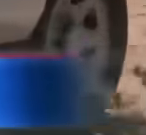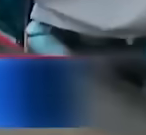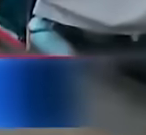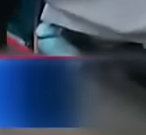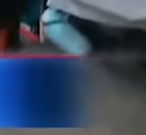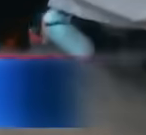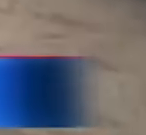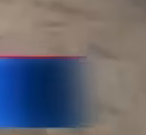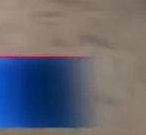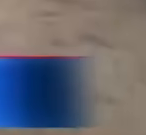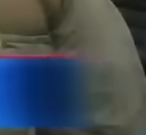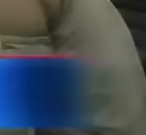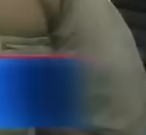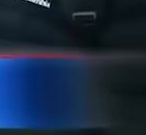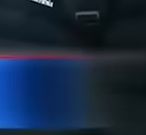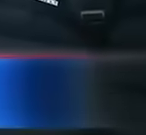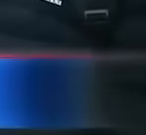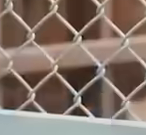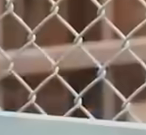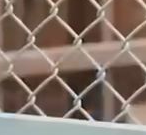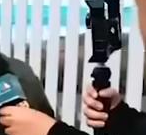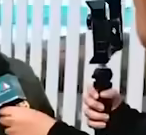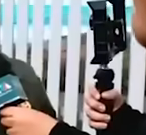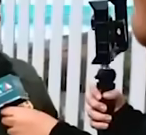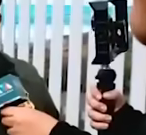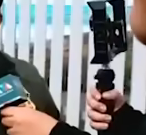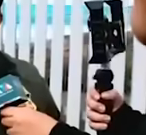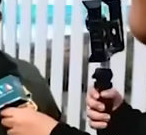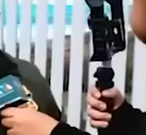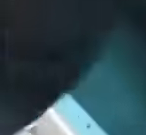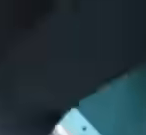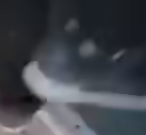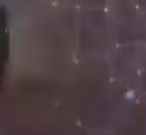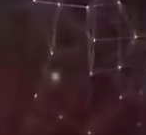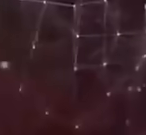los migrantes. No se lo pierdan.